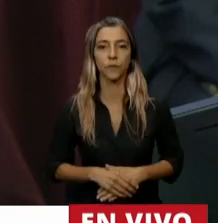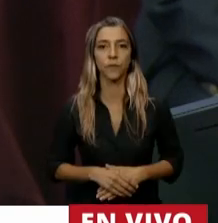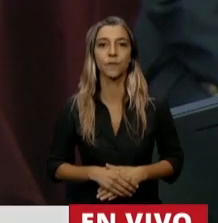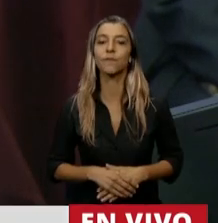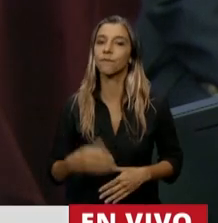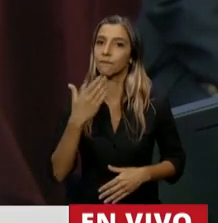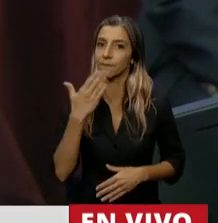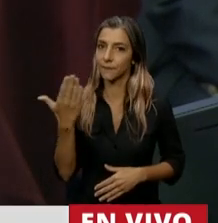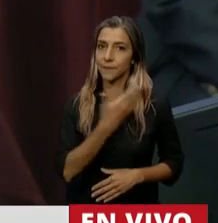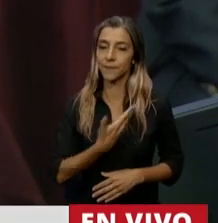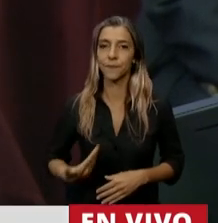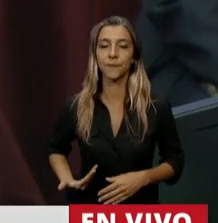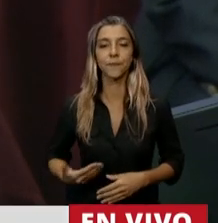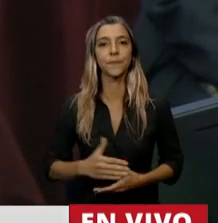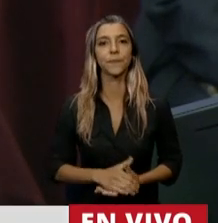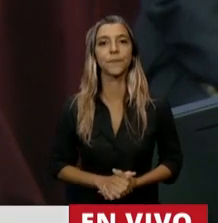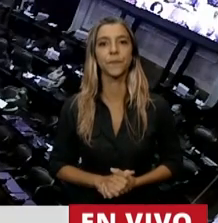Gracias, señor presidente.